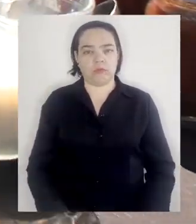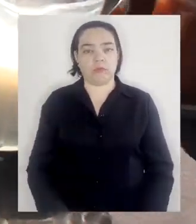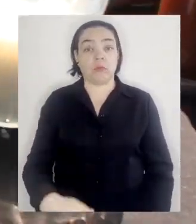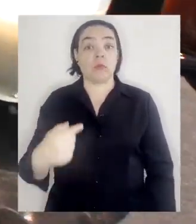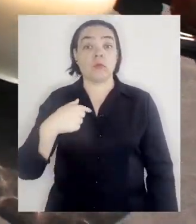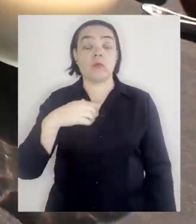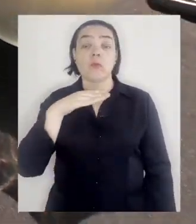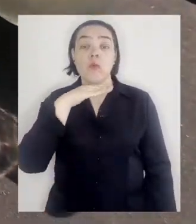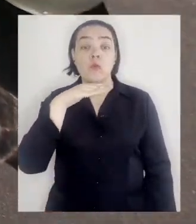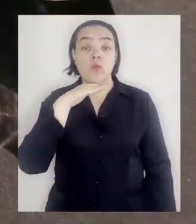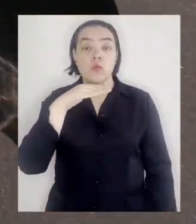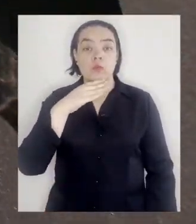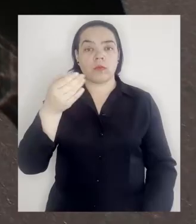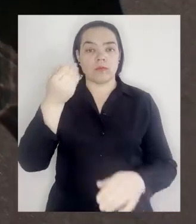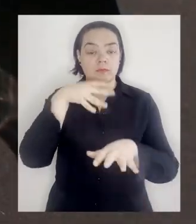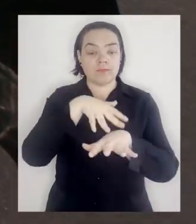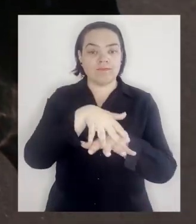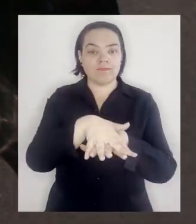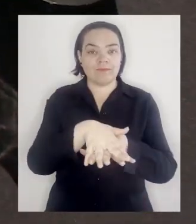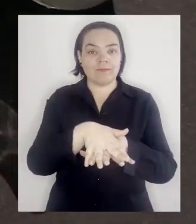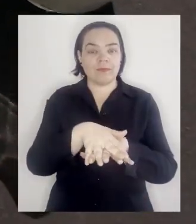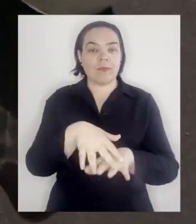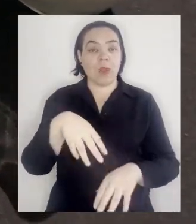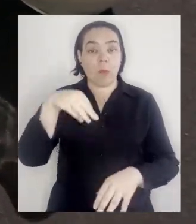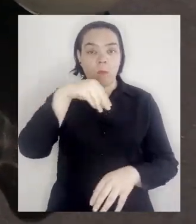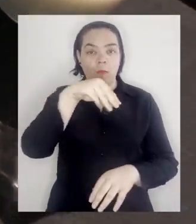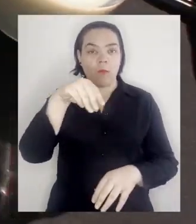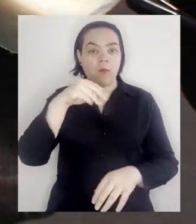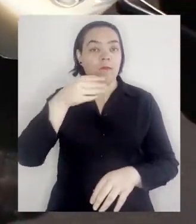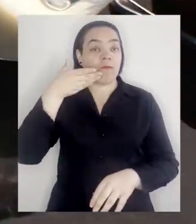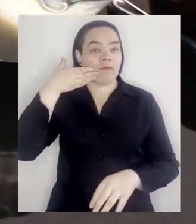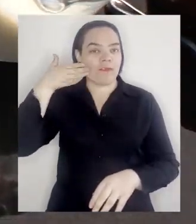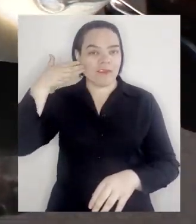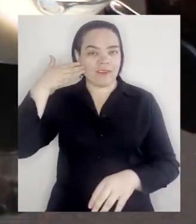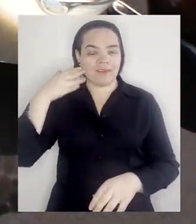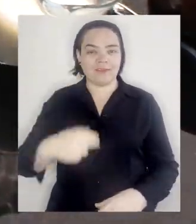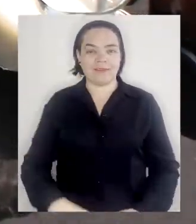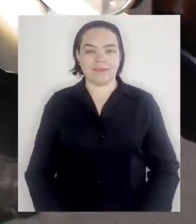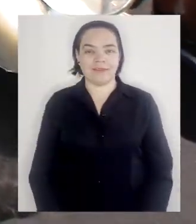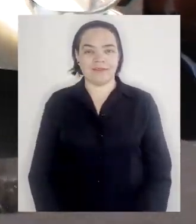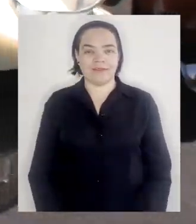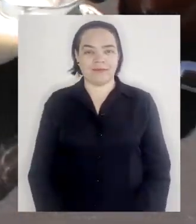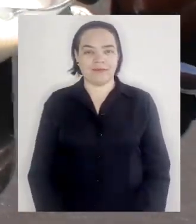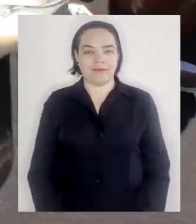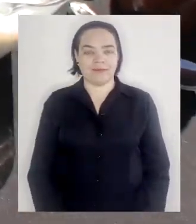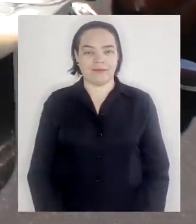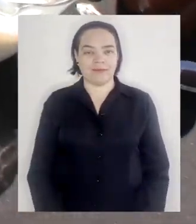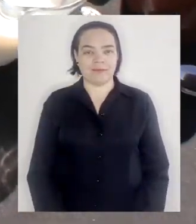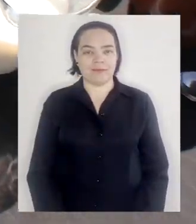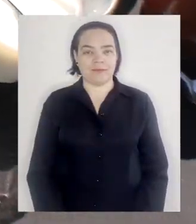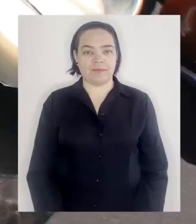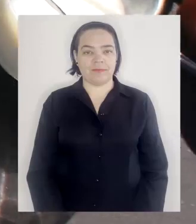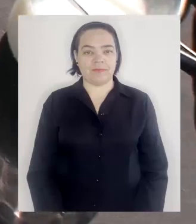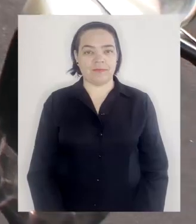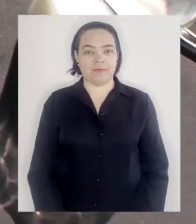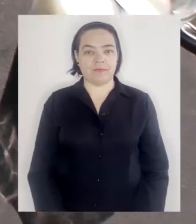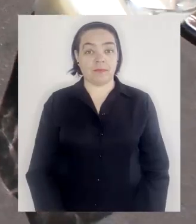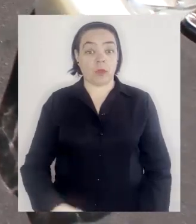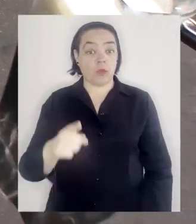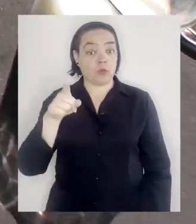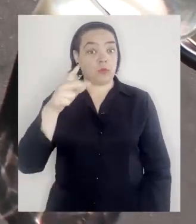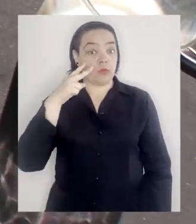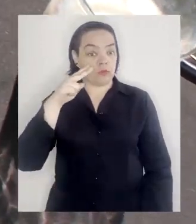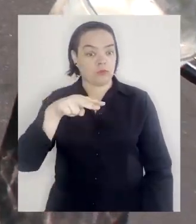Yo utilizo generalmente polvo de hornear. Ah, utilizas polvo de hornear. Sí. Perfecto. ¿Dónde tú ves? Sí. Hace